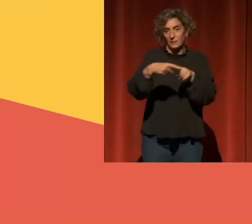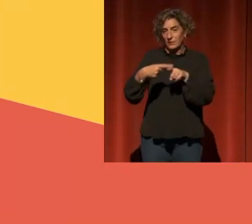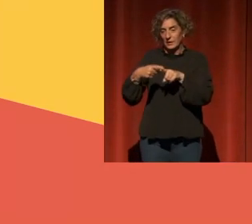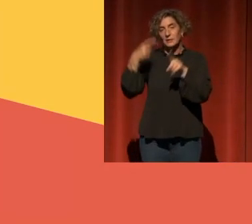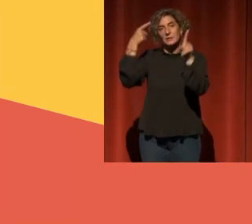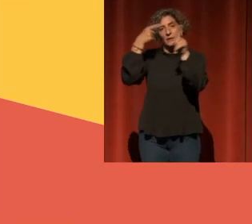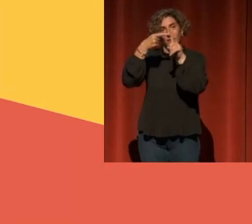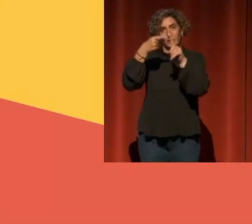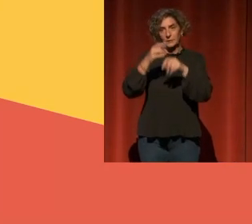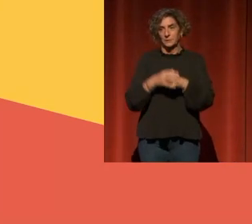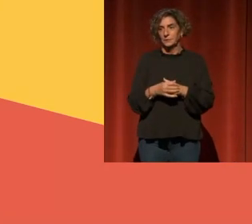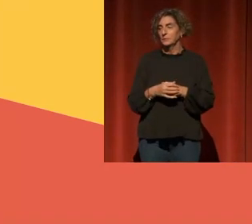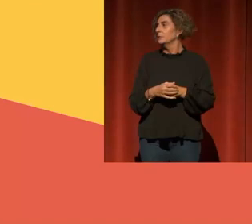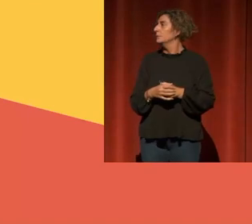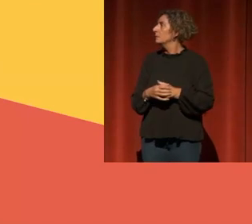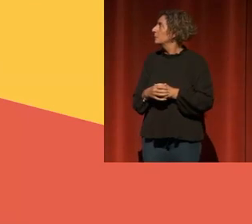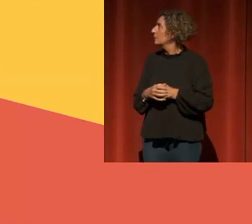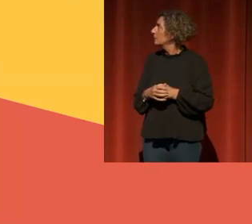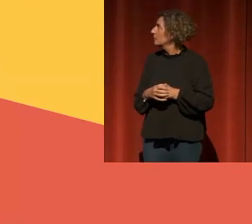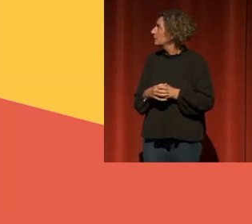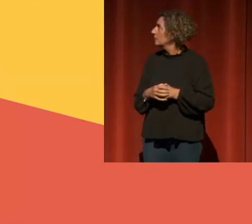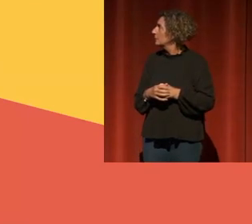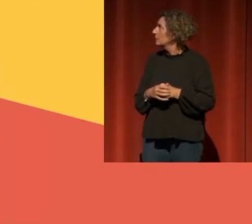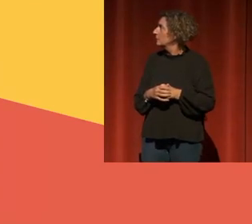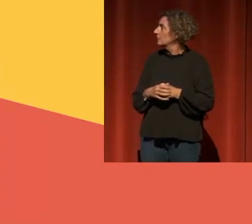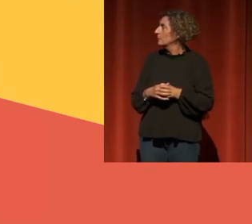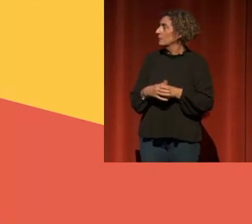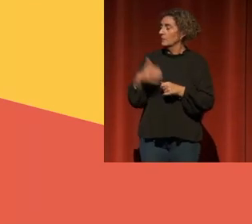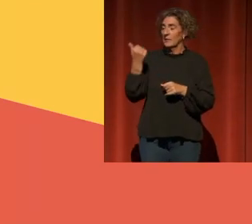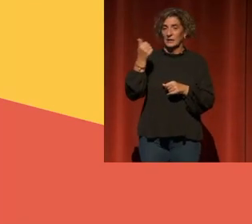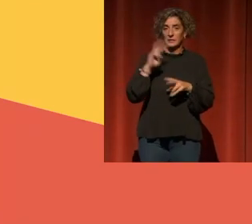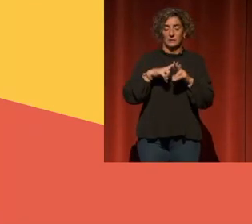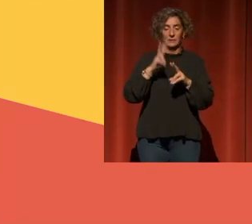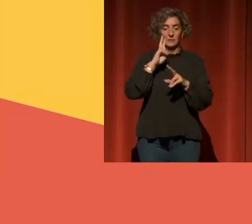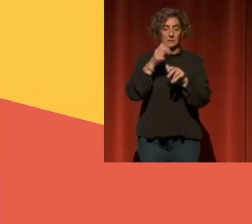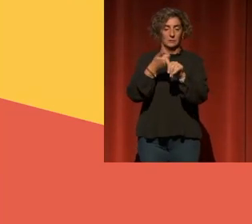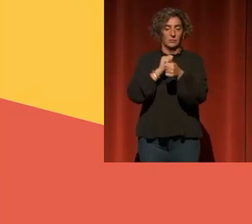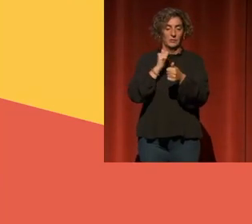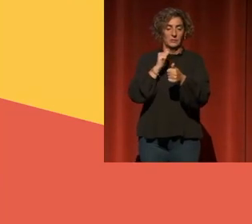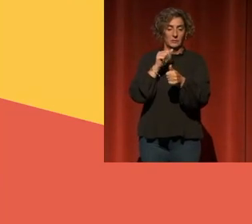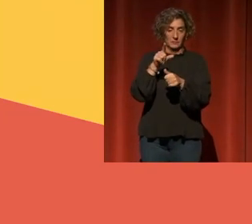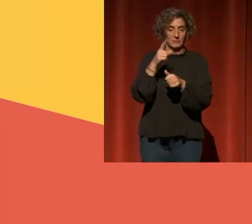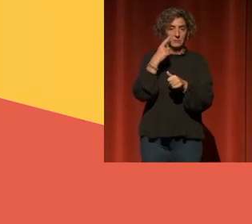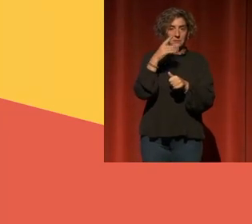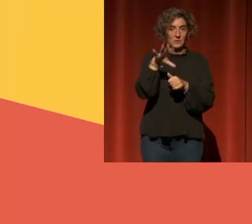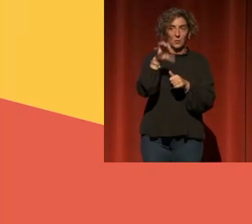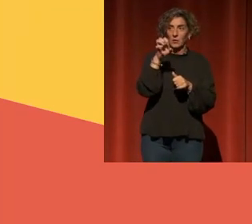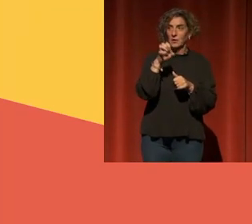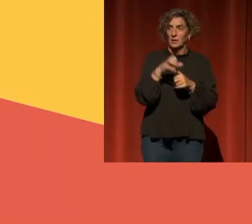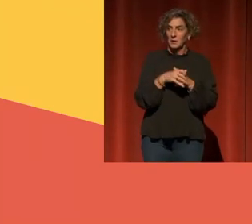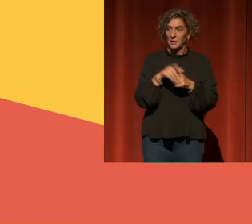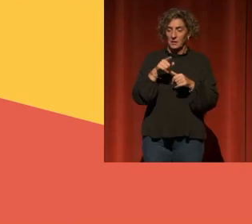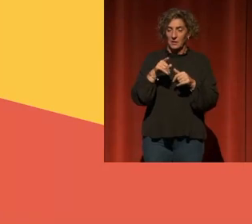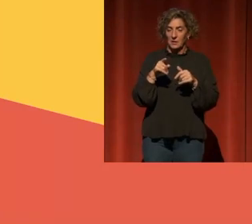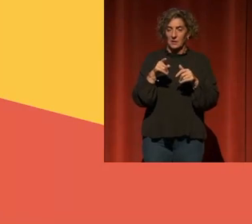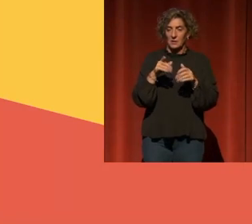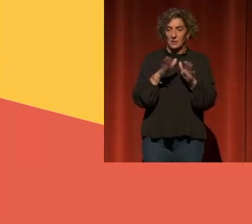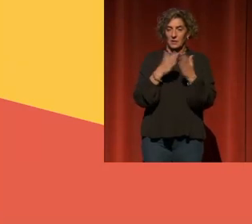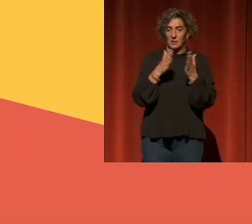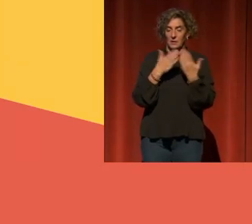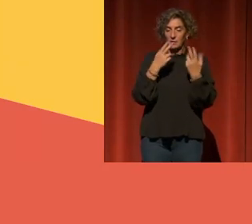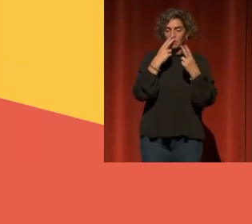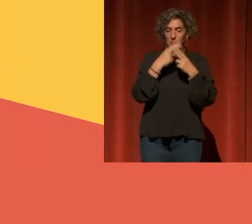social bueno Esta es una una captura de de las denominadas bibliotecas